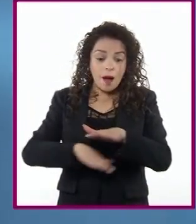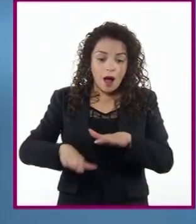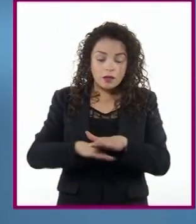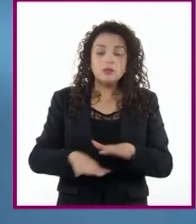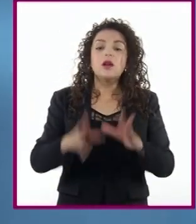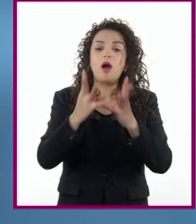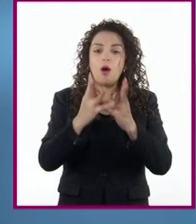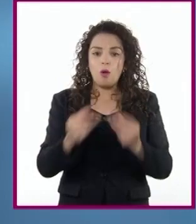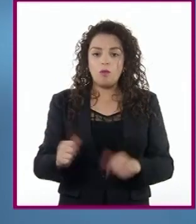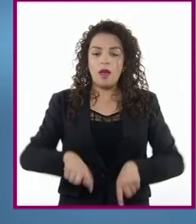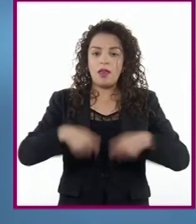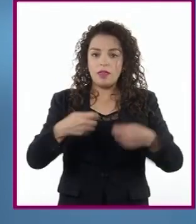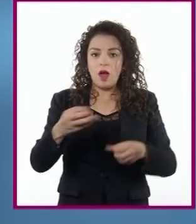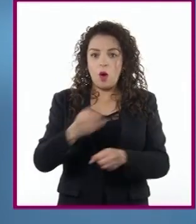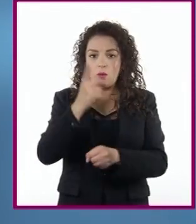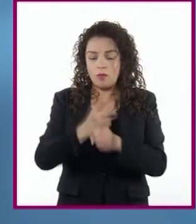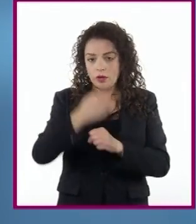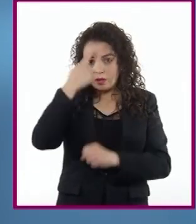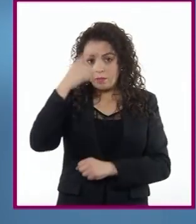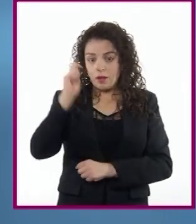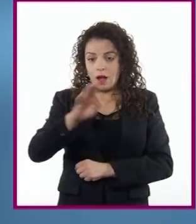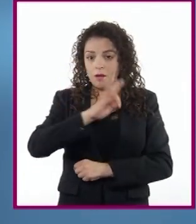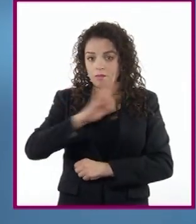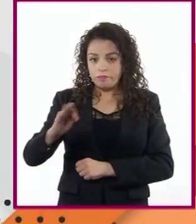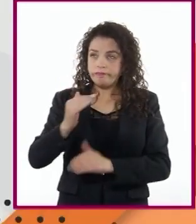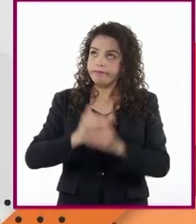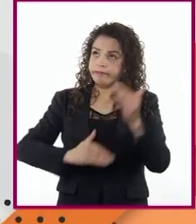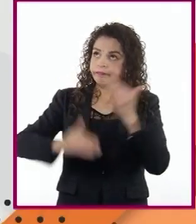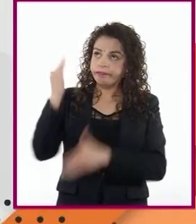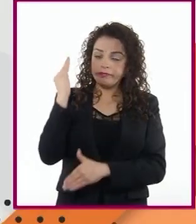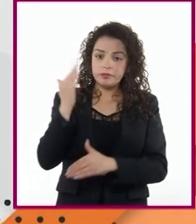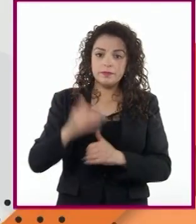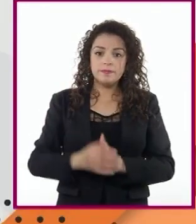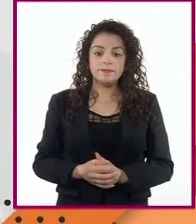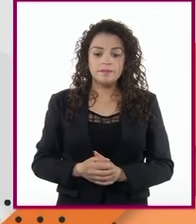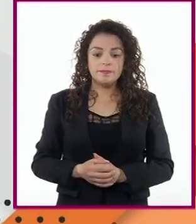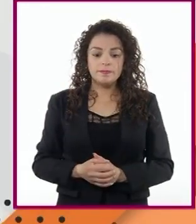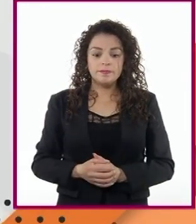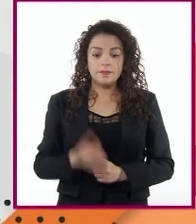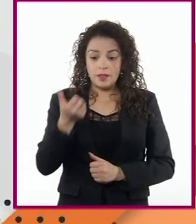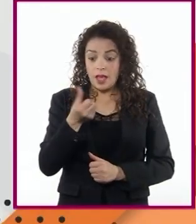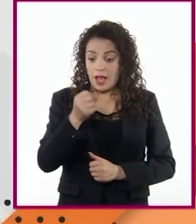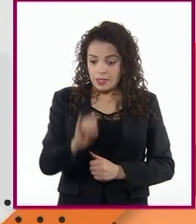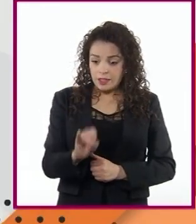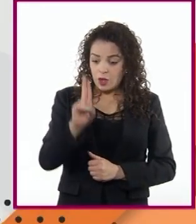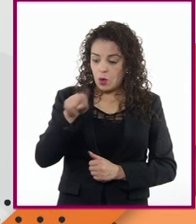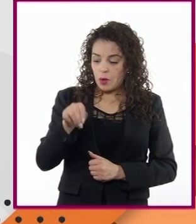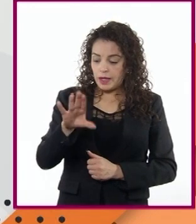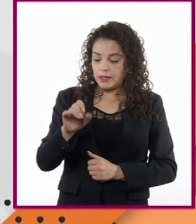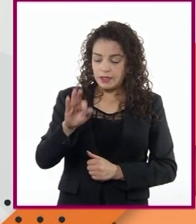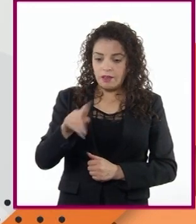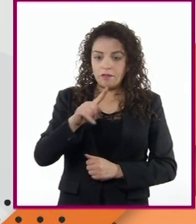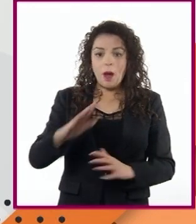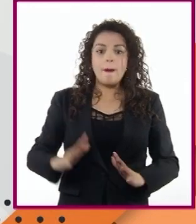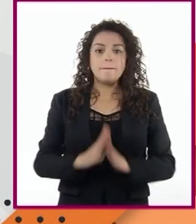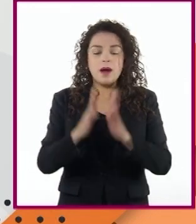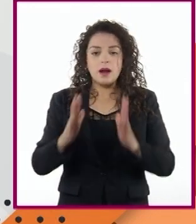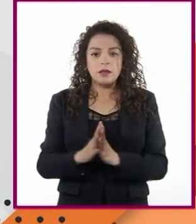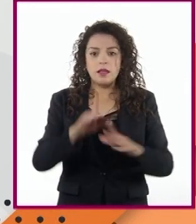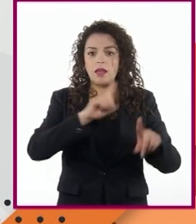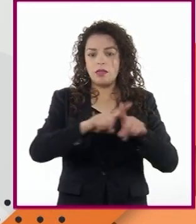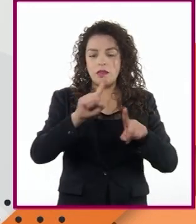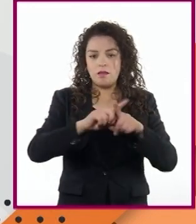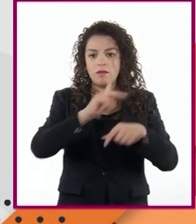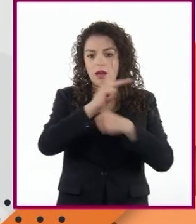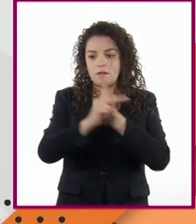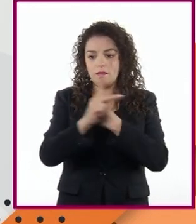ampliar sus oportunidades a fin de que alcancen su pleno potencial. De esta manera, la UNICEF participa activamente en muchos países